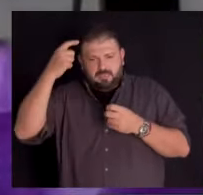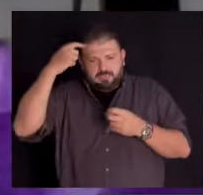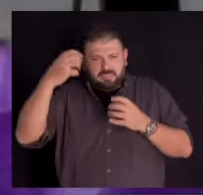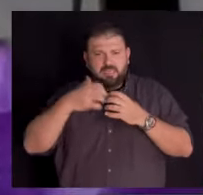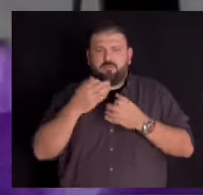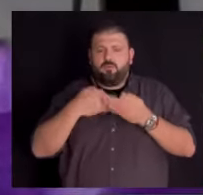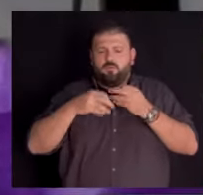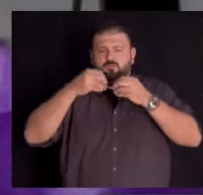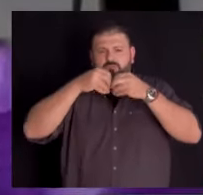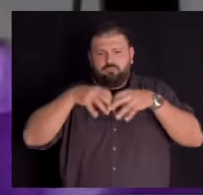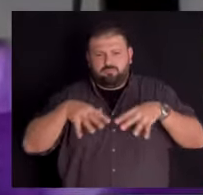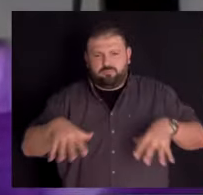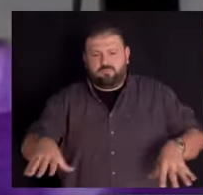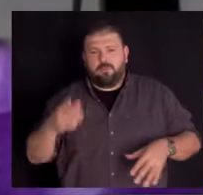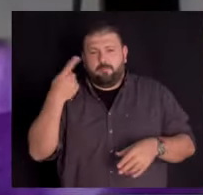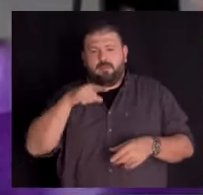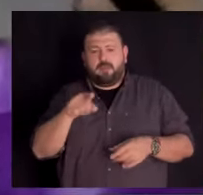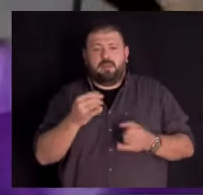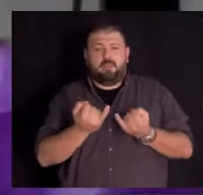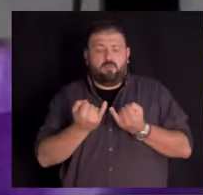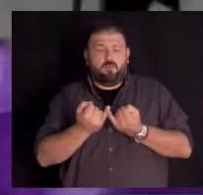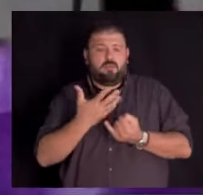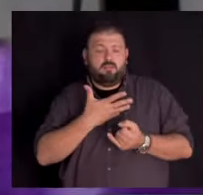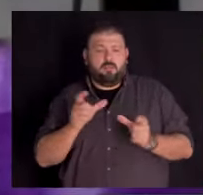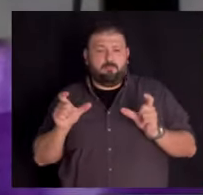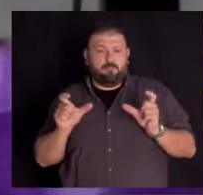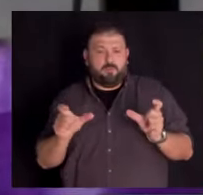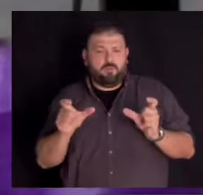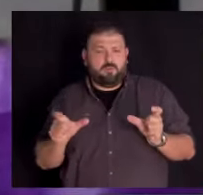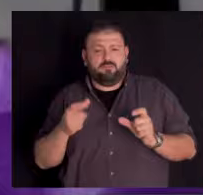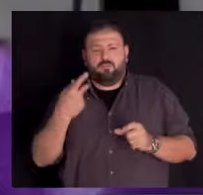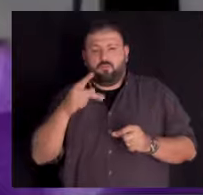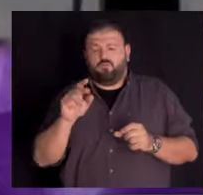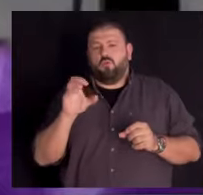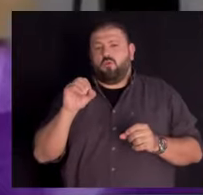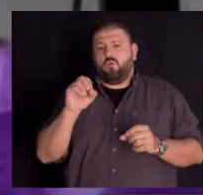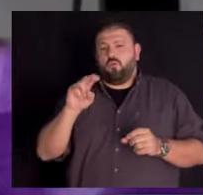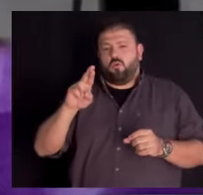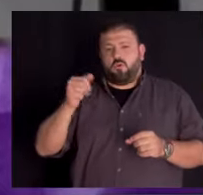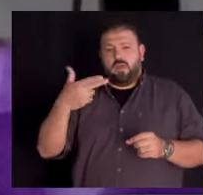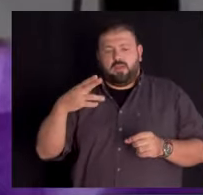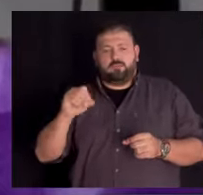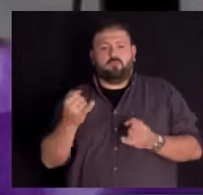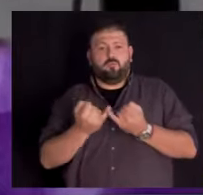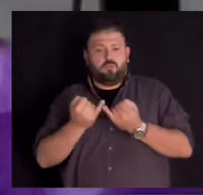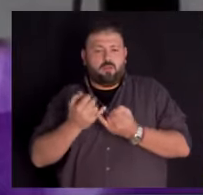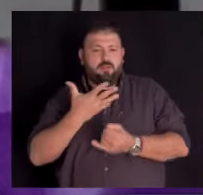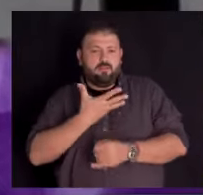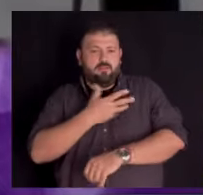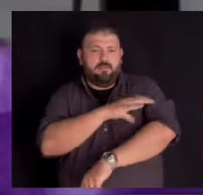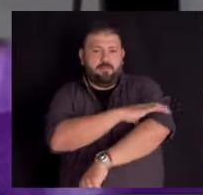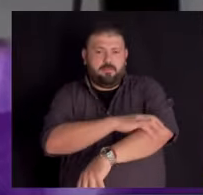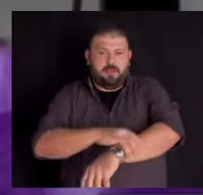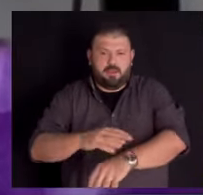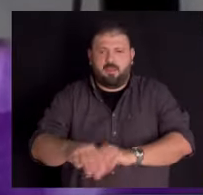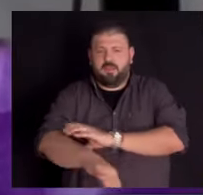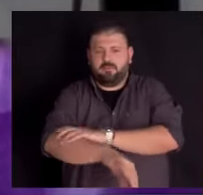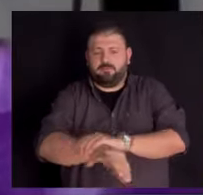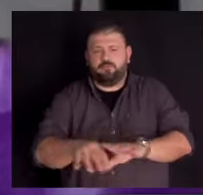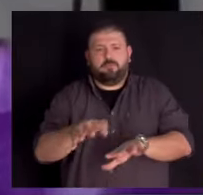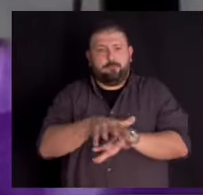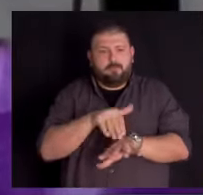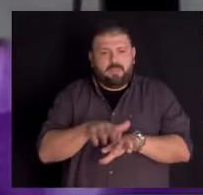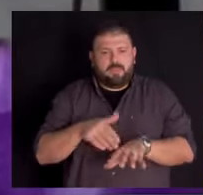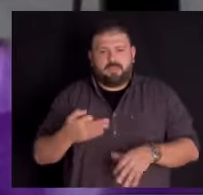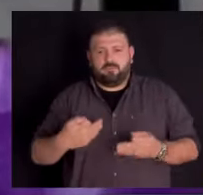tener una protección tu organismo, tiene que tener esos brazos, esas piernas, esa estrategia a través de